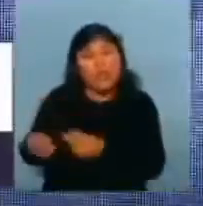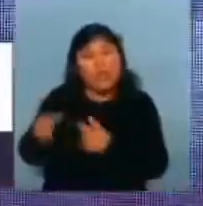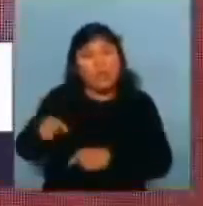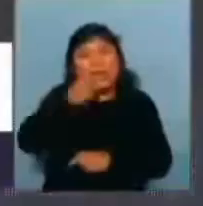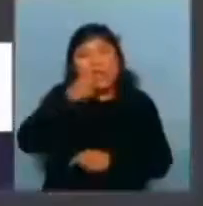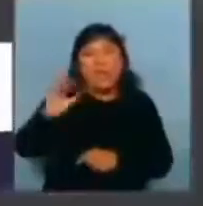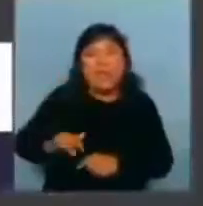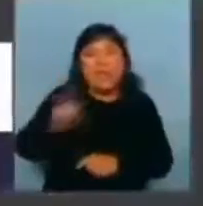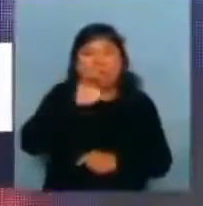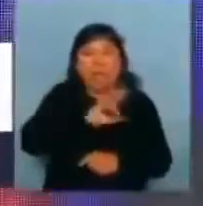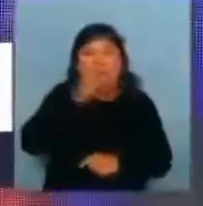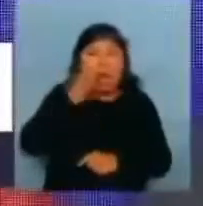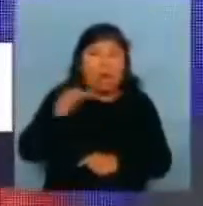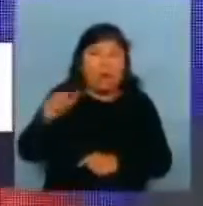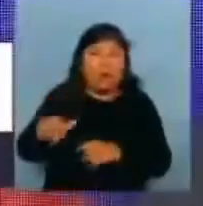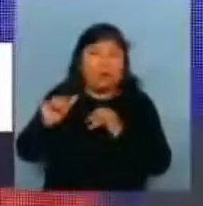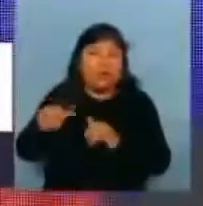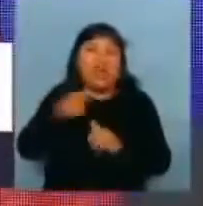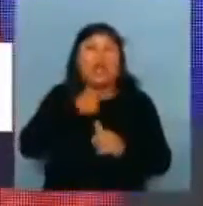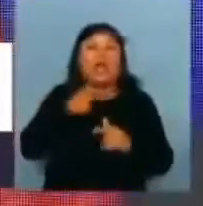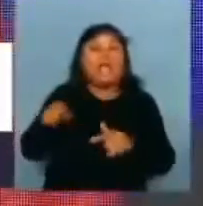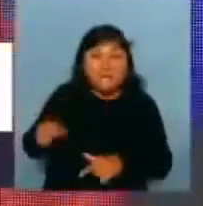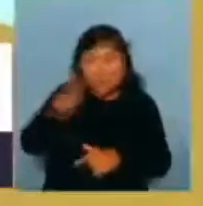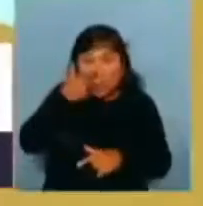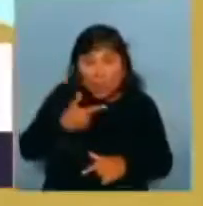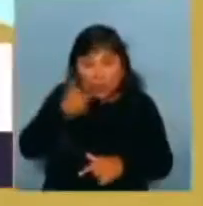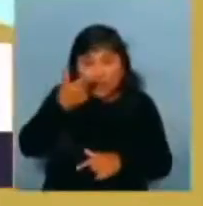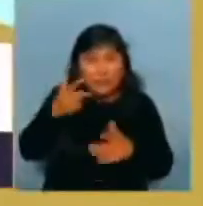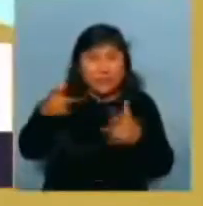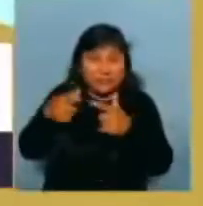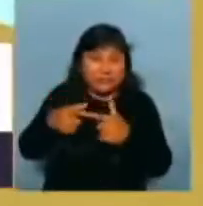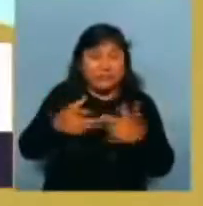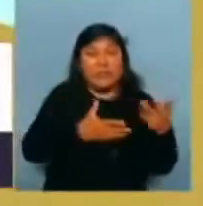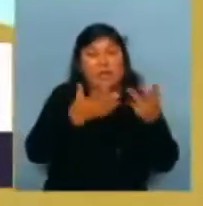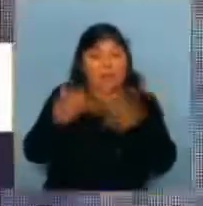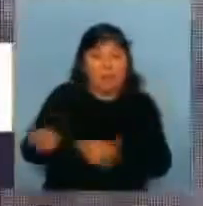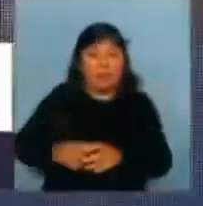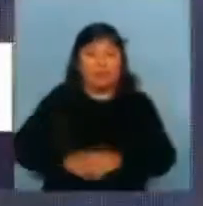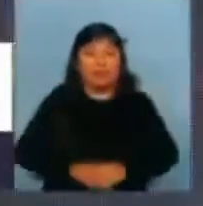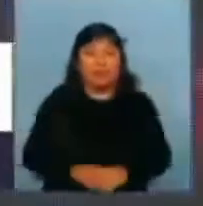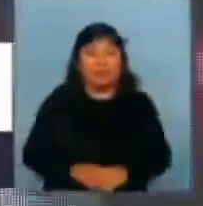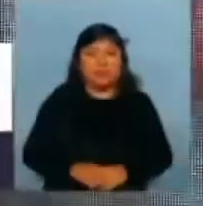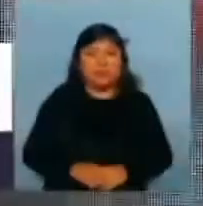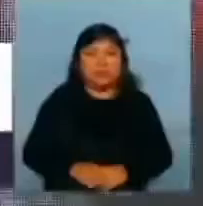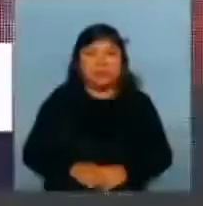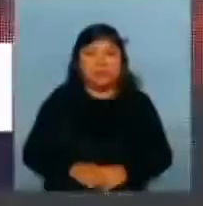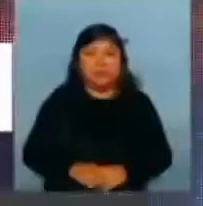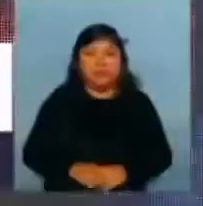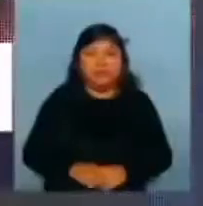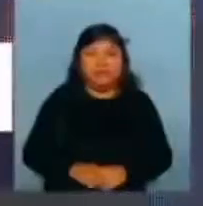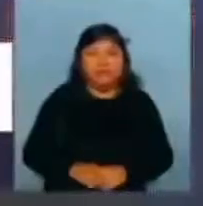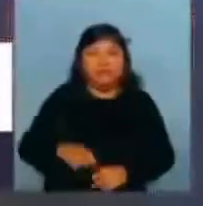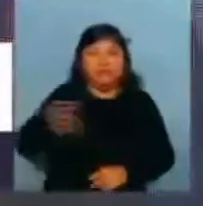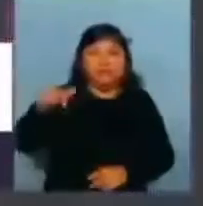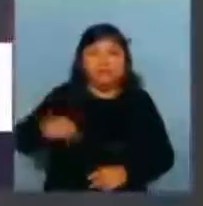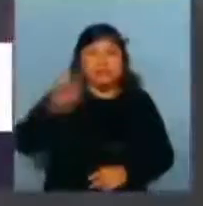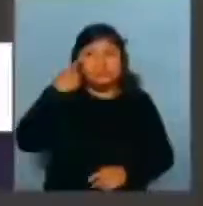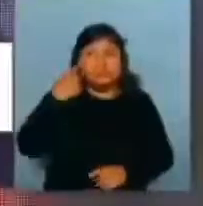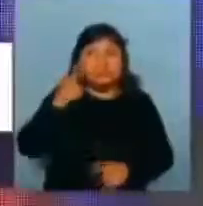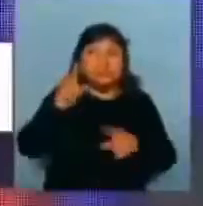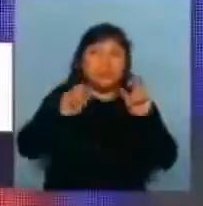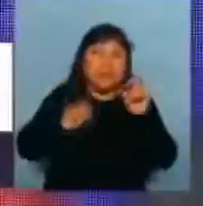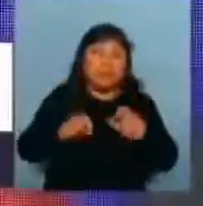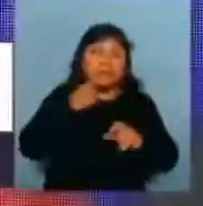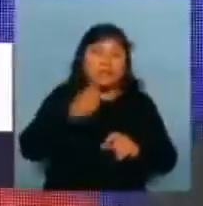la niña, el adolescente quiera hacer. ¿Te vas a quedar en la categoría pluma? Y eso es una gran incógnita.